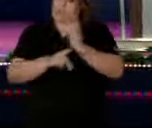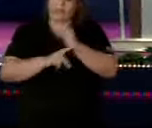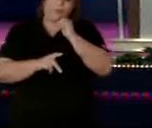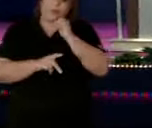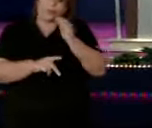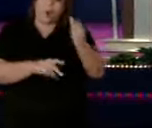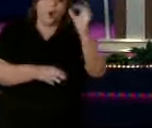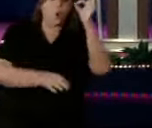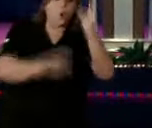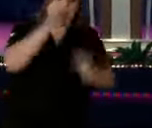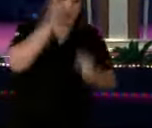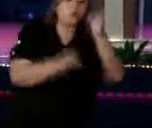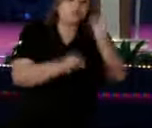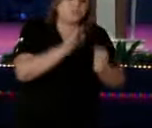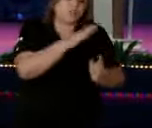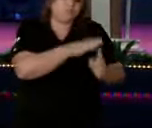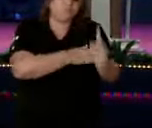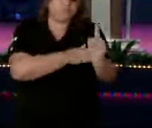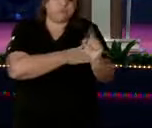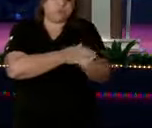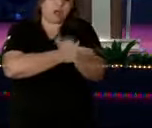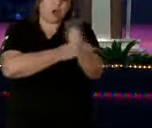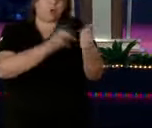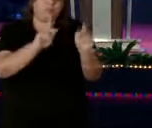viga que tú tienes en el tuyo.